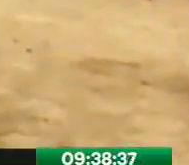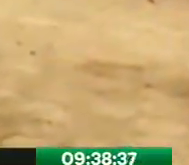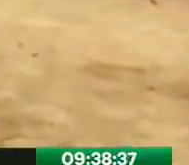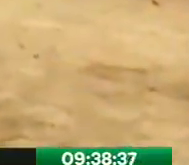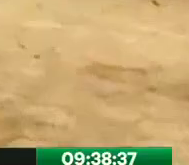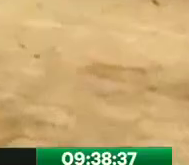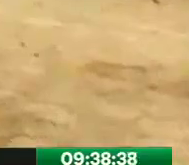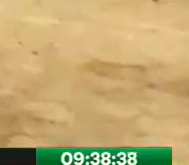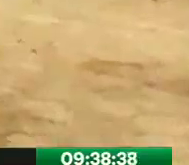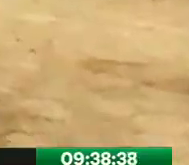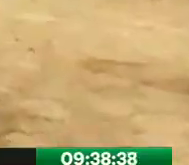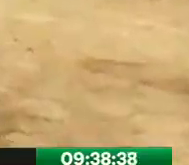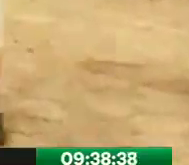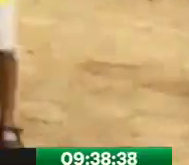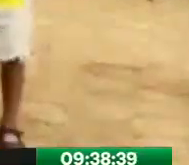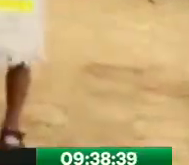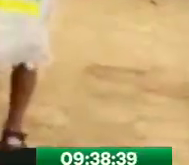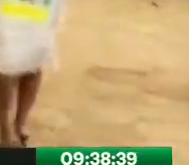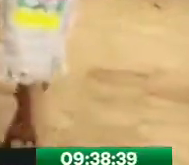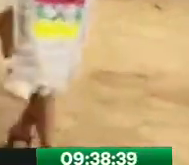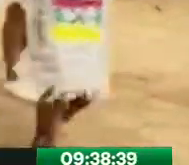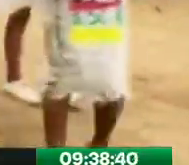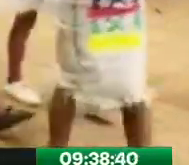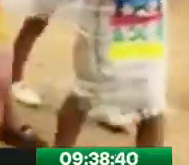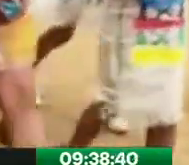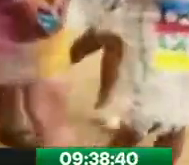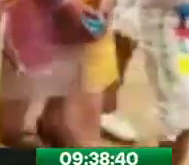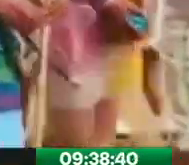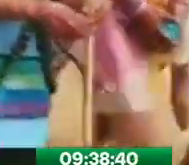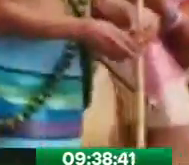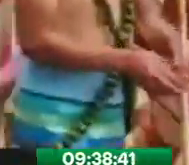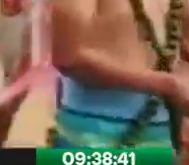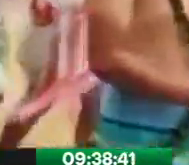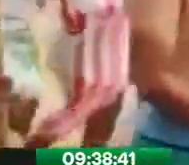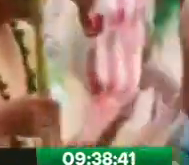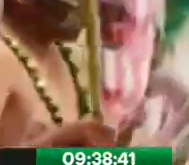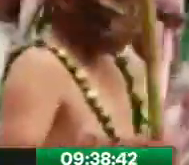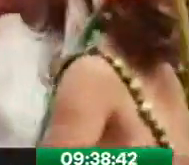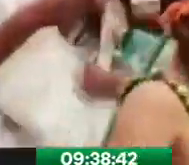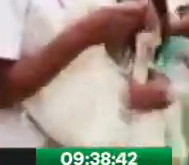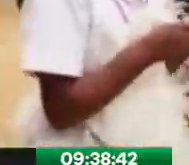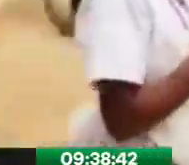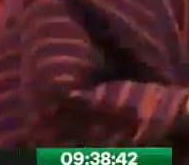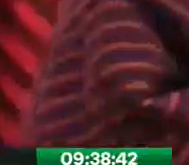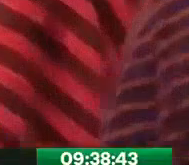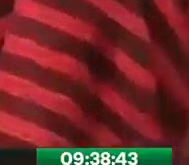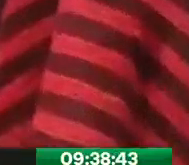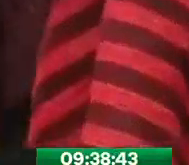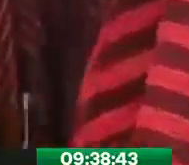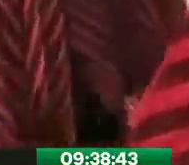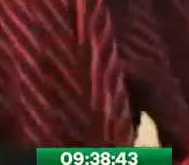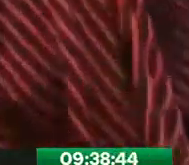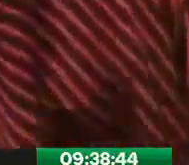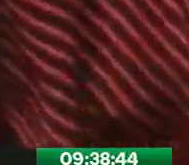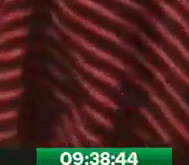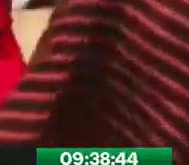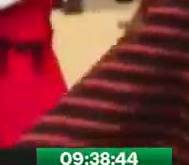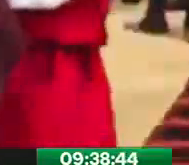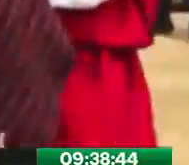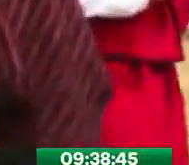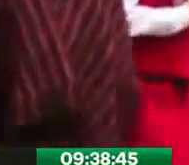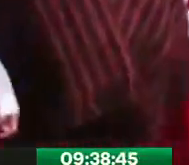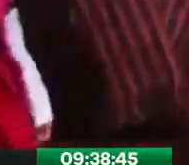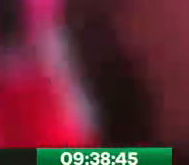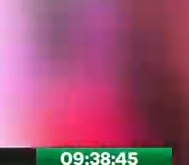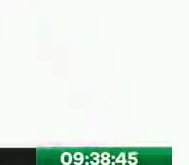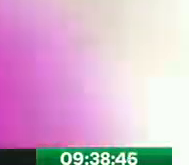y tradiciones. Gente, me he encarnado en la cultura de Chuquiribamba y estoy dando todo de sí y comparto con la